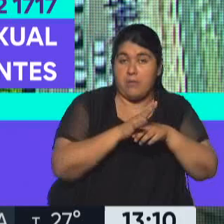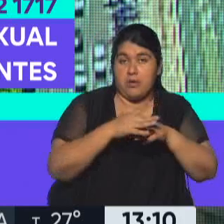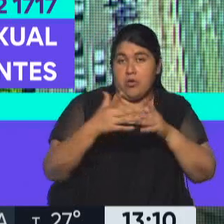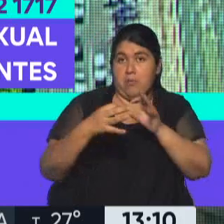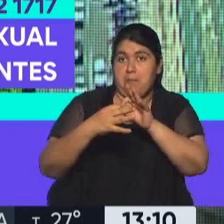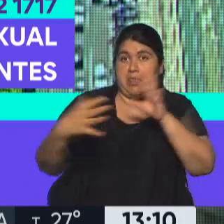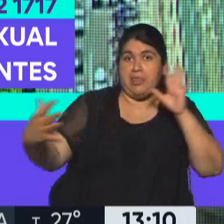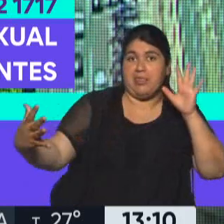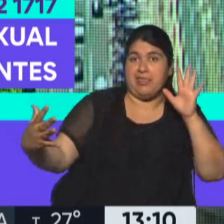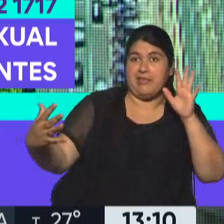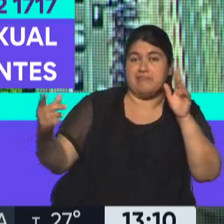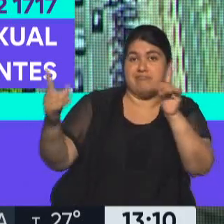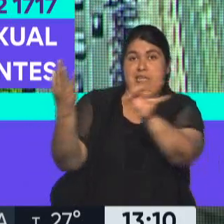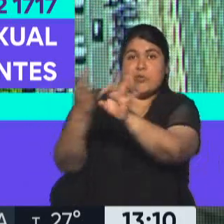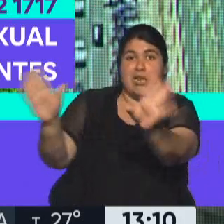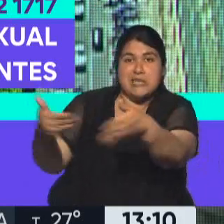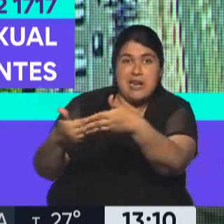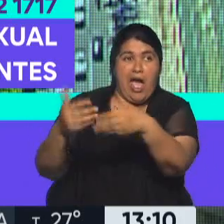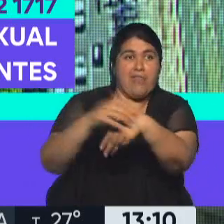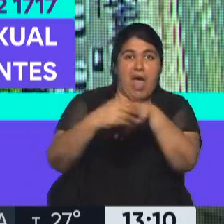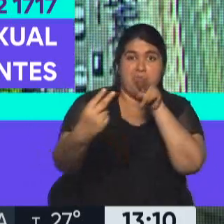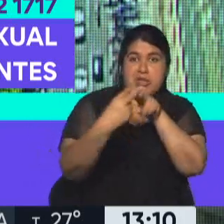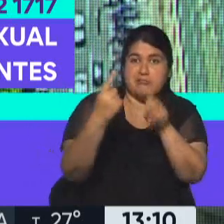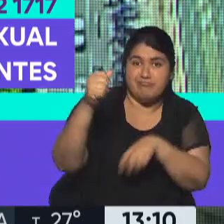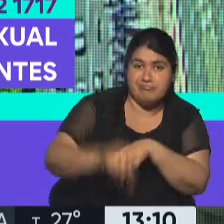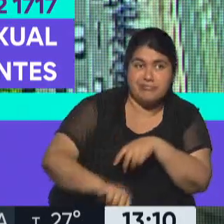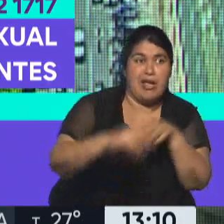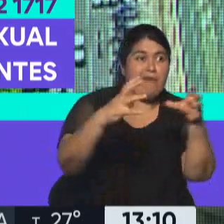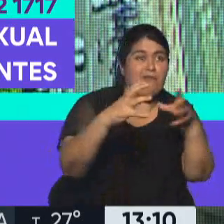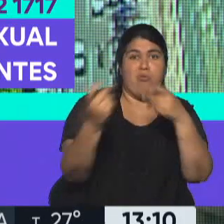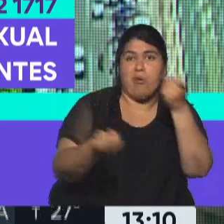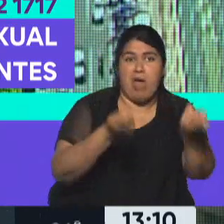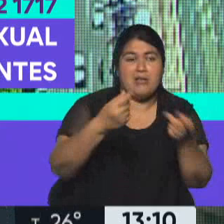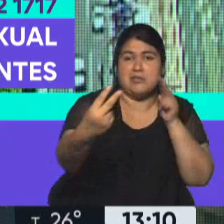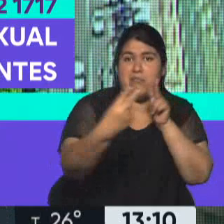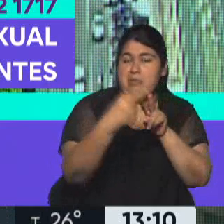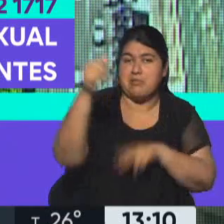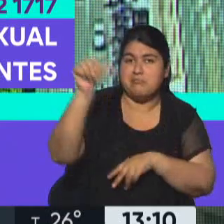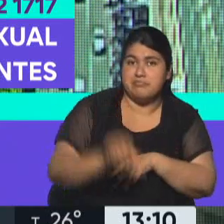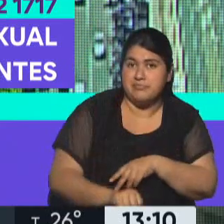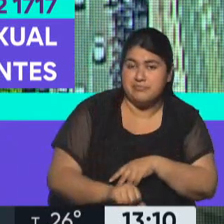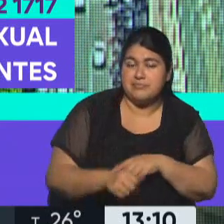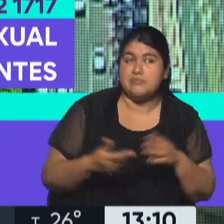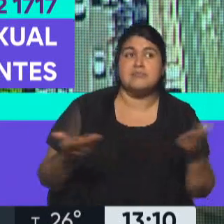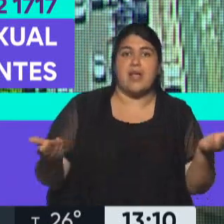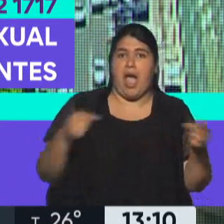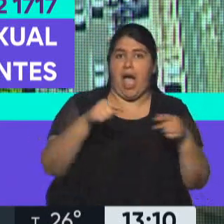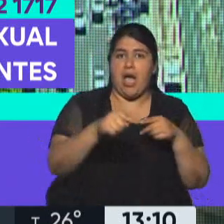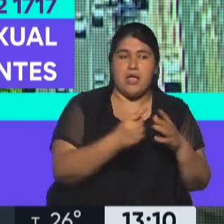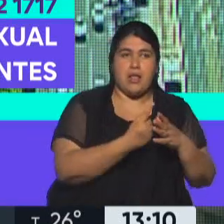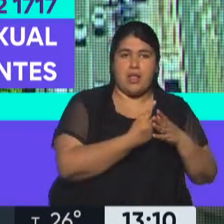actividad que no sea necesariamente también el colegio, pero que puede ser fútbol o danza o lo que hagan las niñas. Entonces,